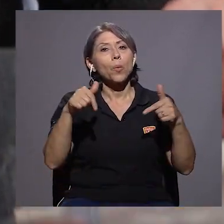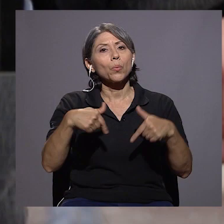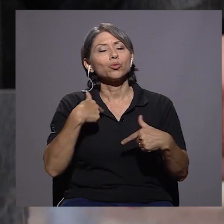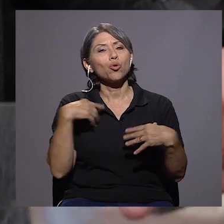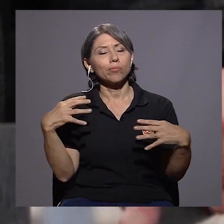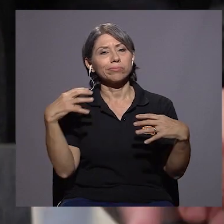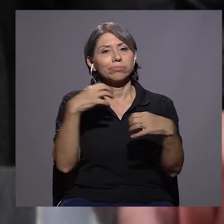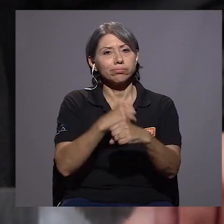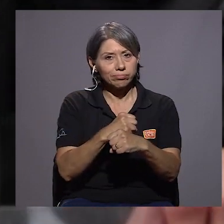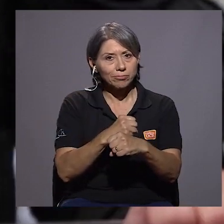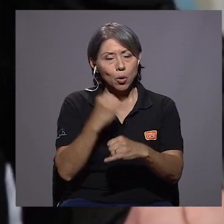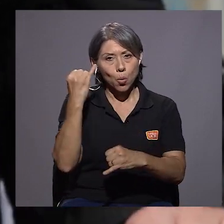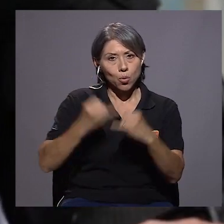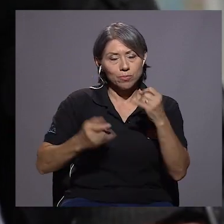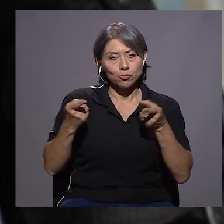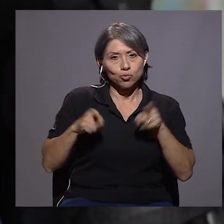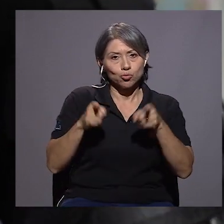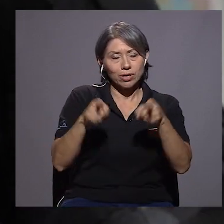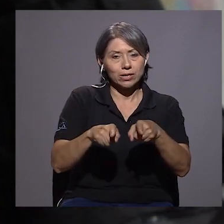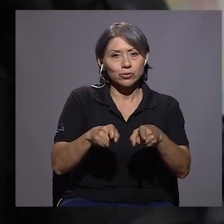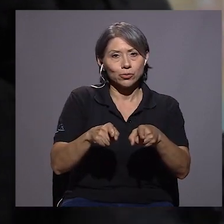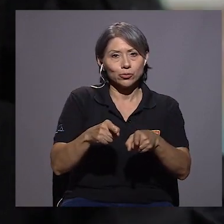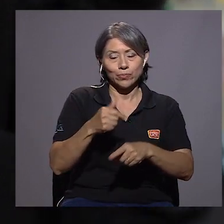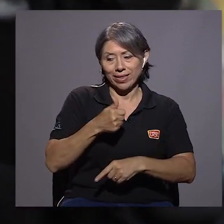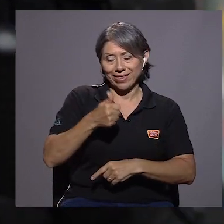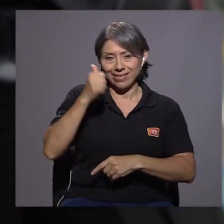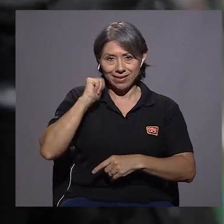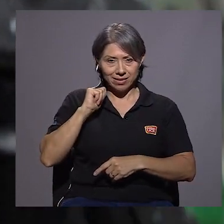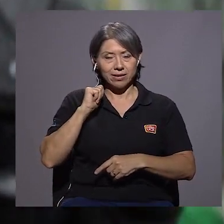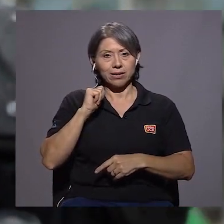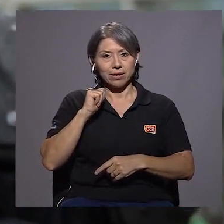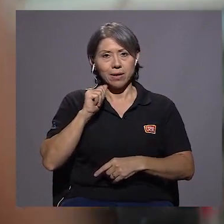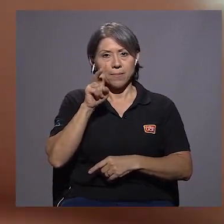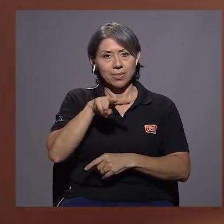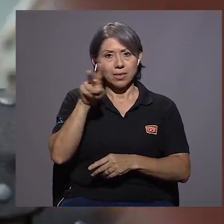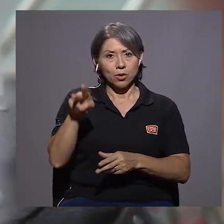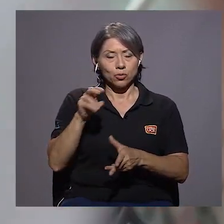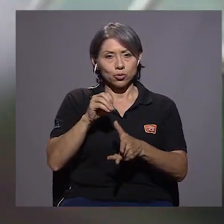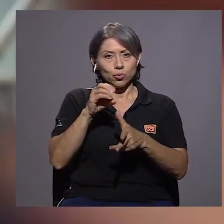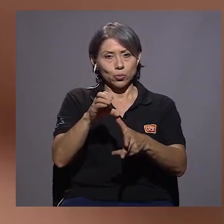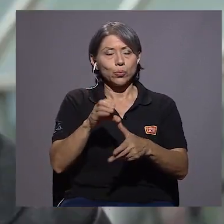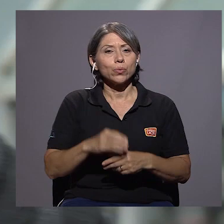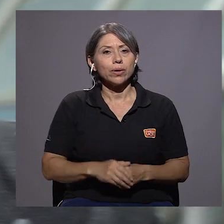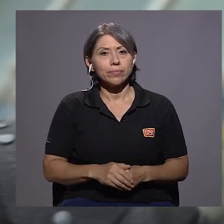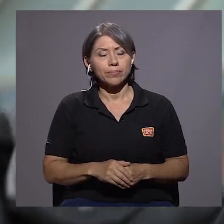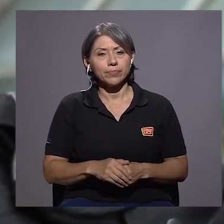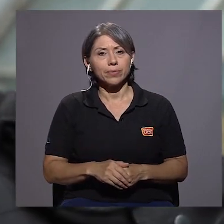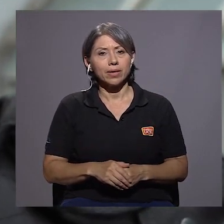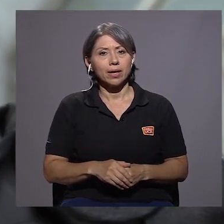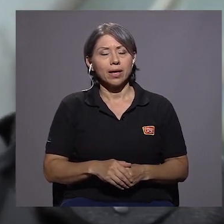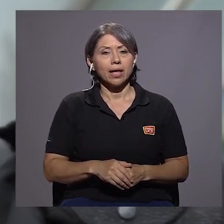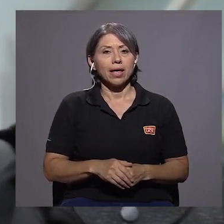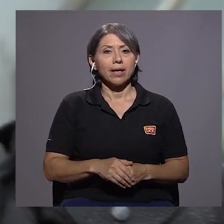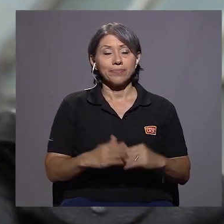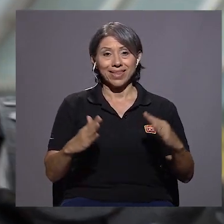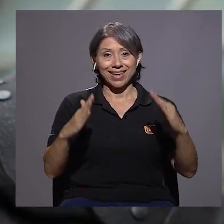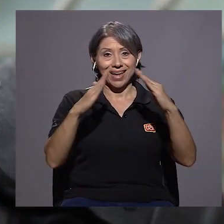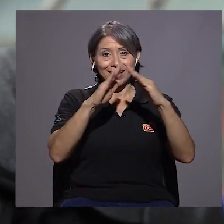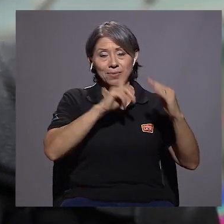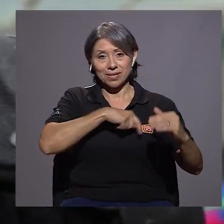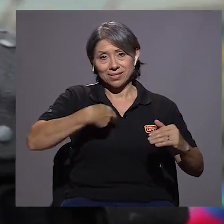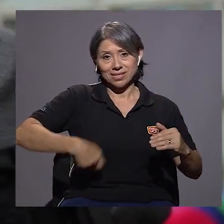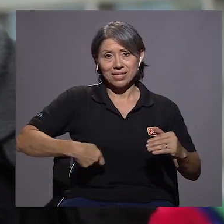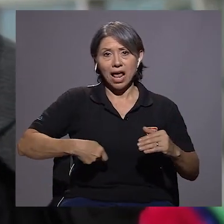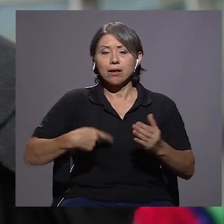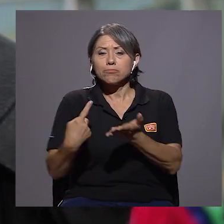Bueno, voy a hacer una recopilación como de los últimos sucesos que fueron el día de ayer, 22 de octubre. En